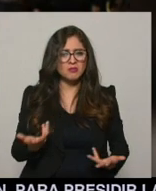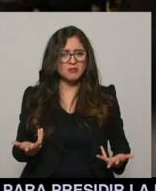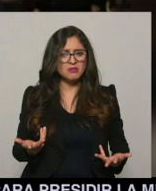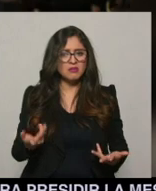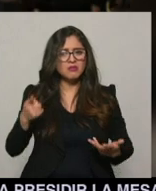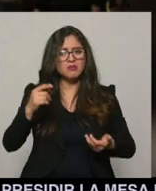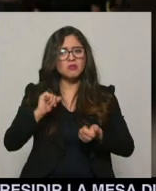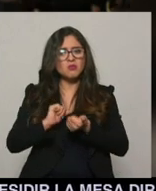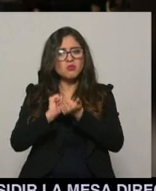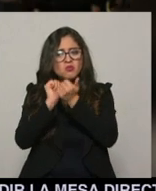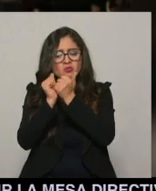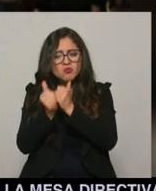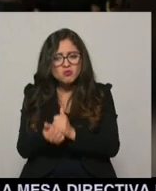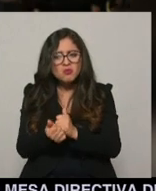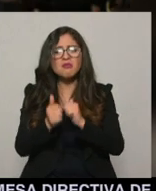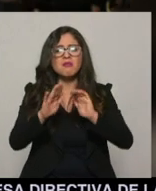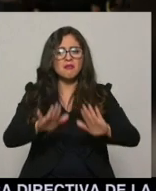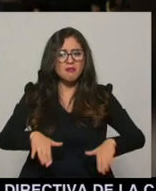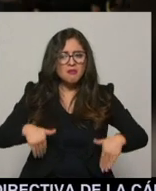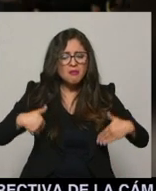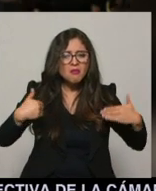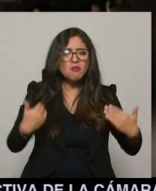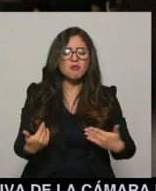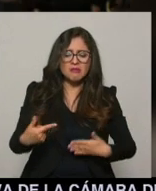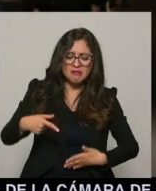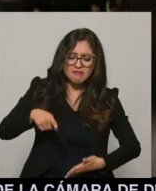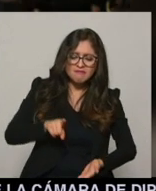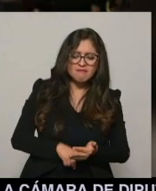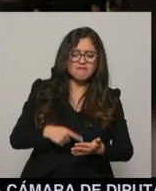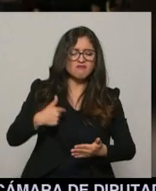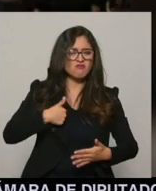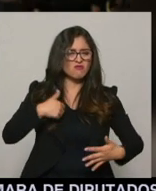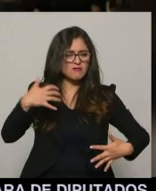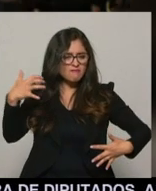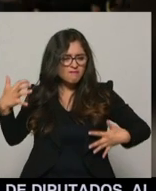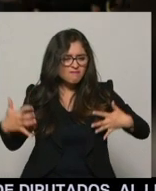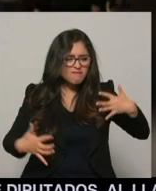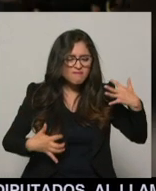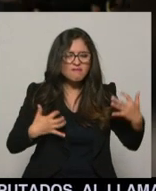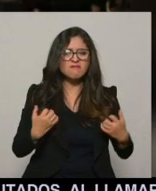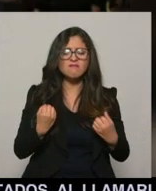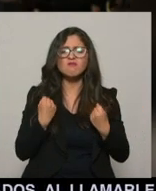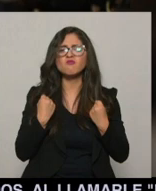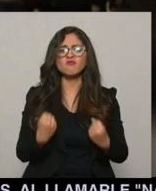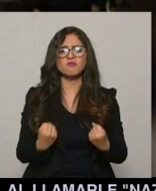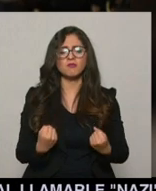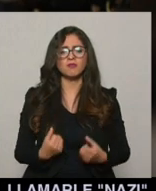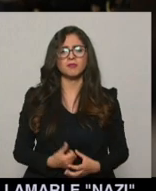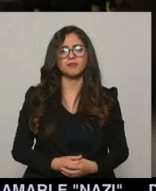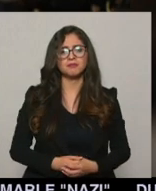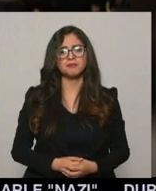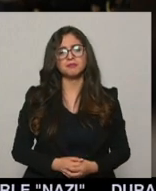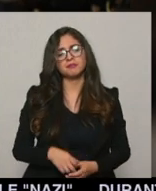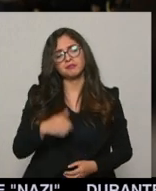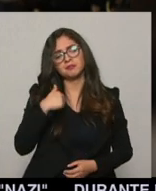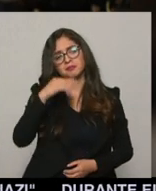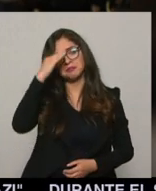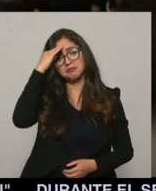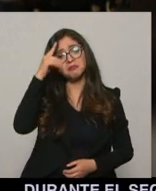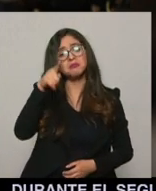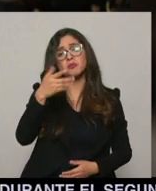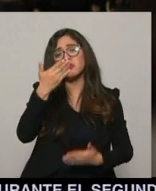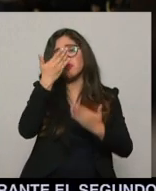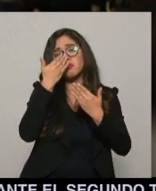para que haya salido con esta rabia, con esta furia, con este coraje? Impunidad, eso es lo que hay.